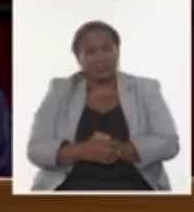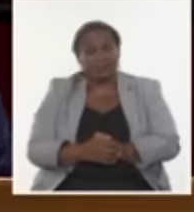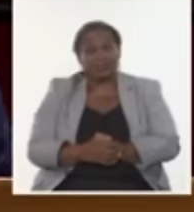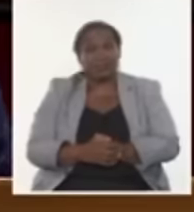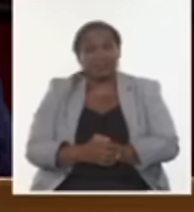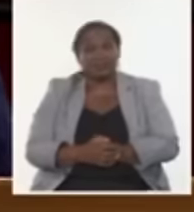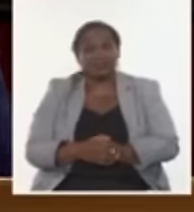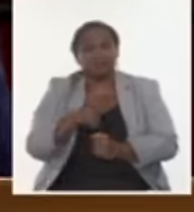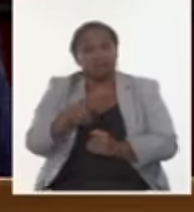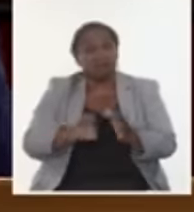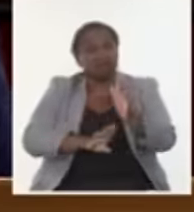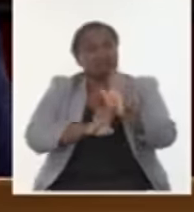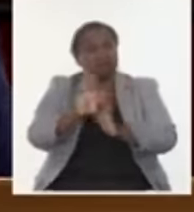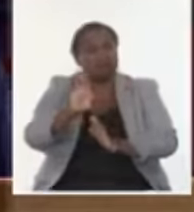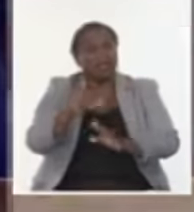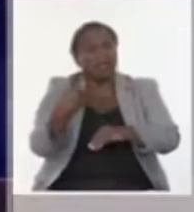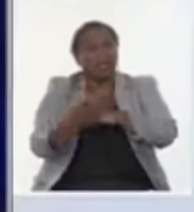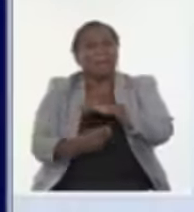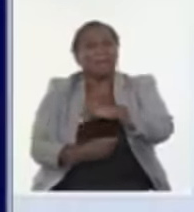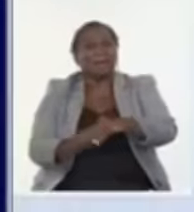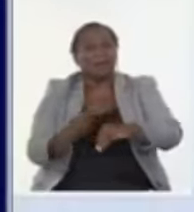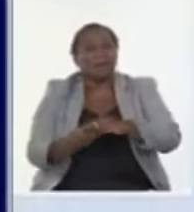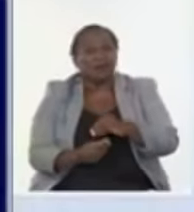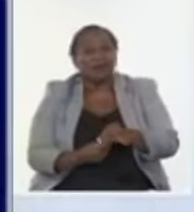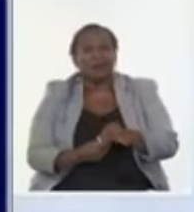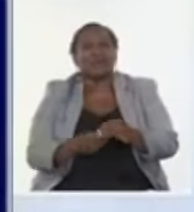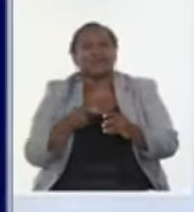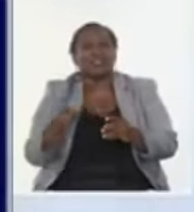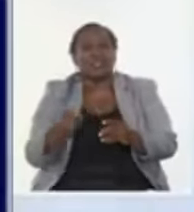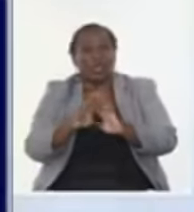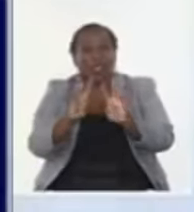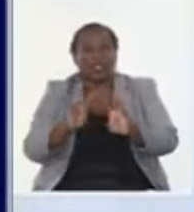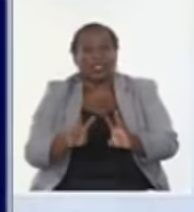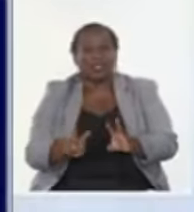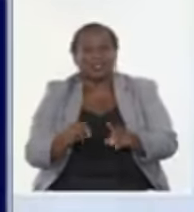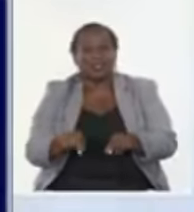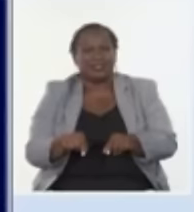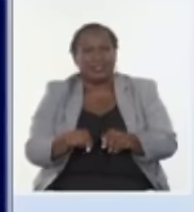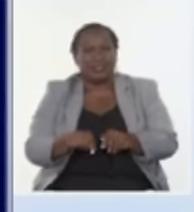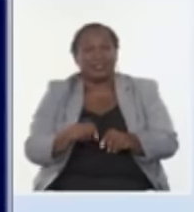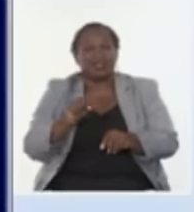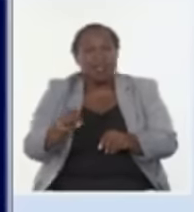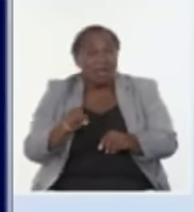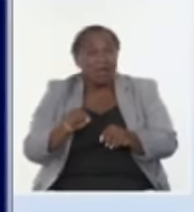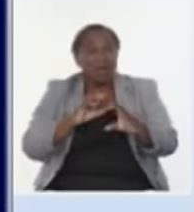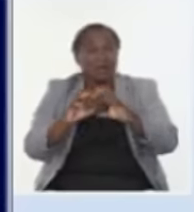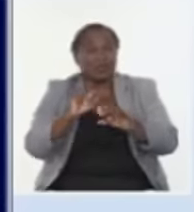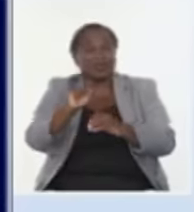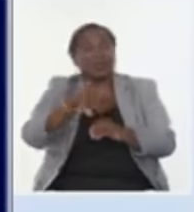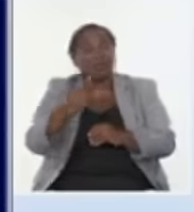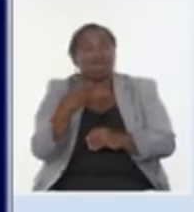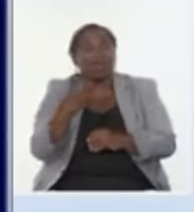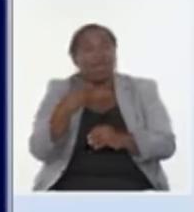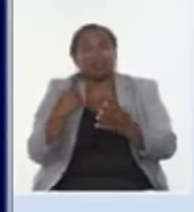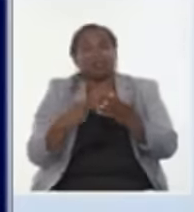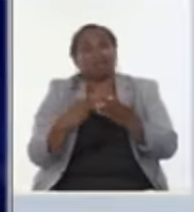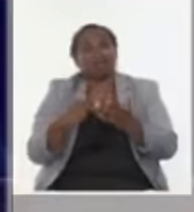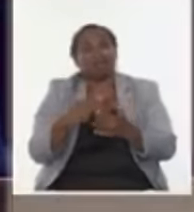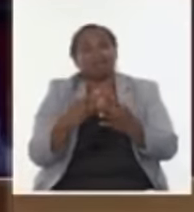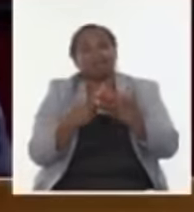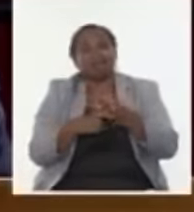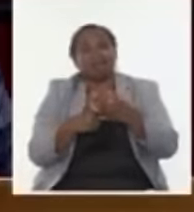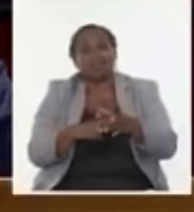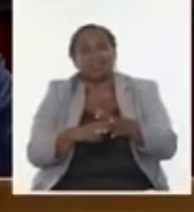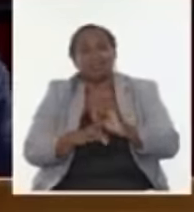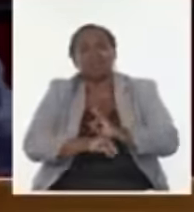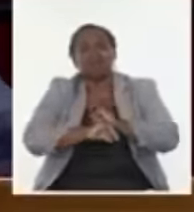avanza todo el proceso de transformación digital de la sociedad. En materia de comunicación social todavía nos queda mucho que hacer para mantener bien